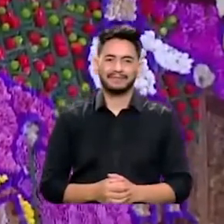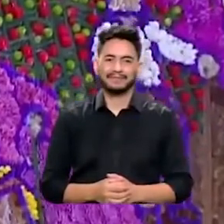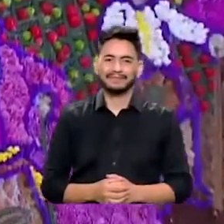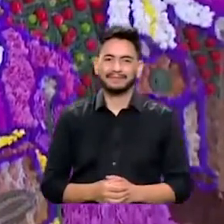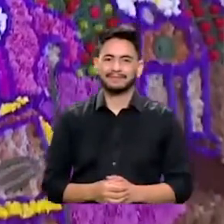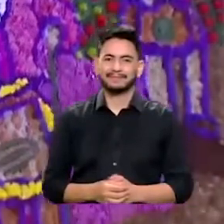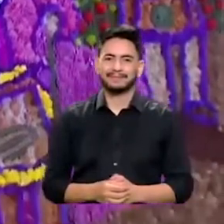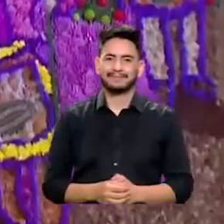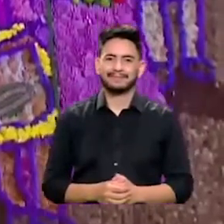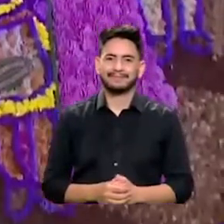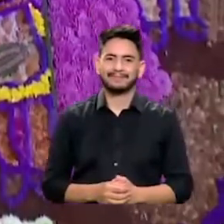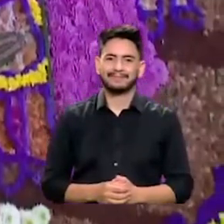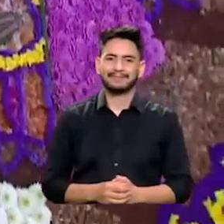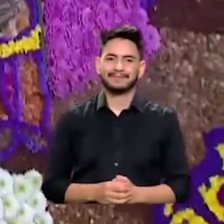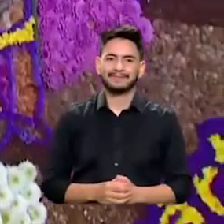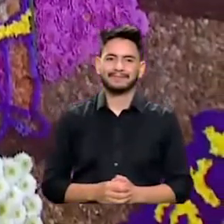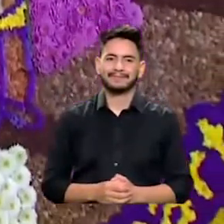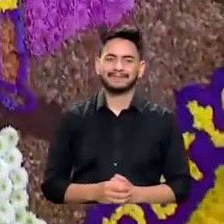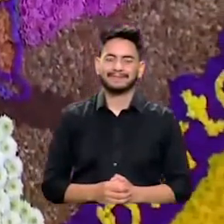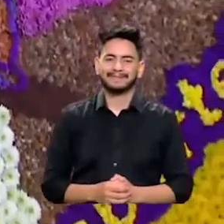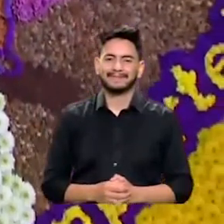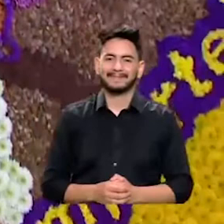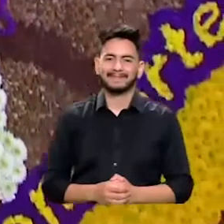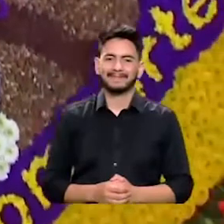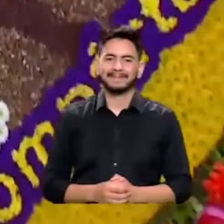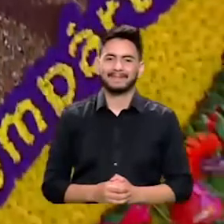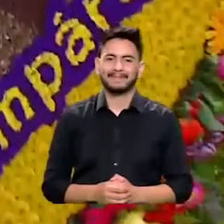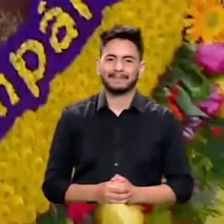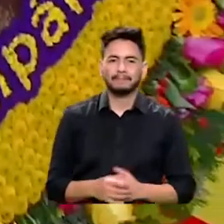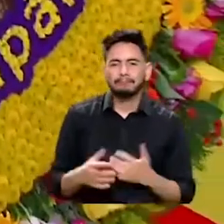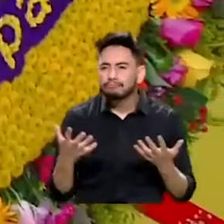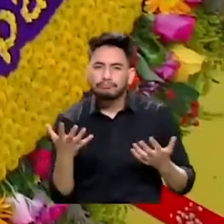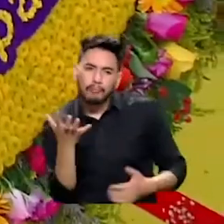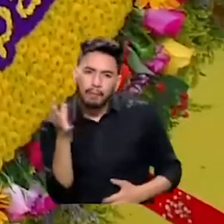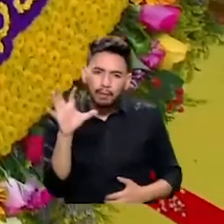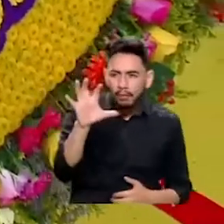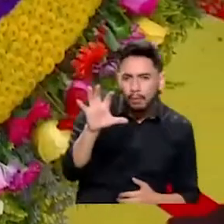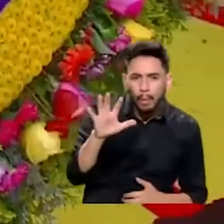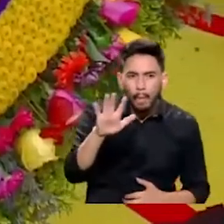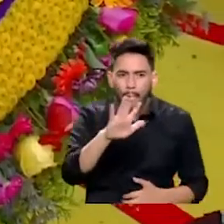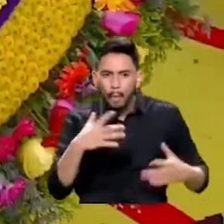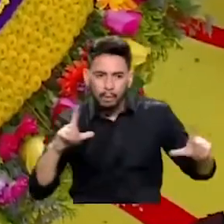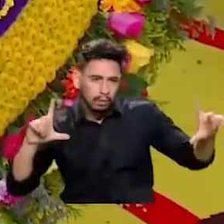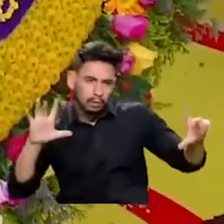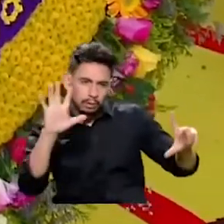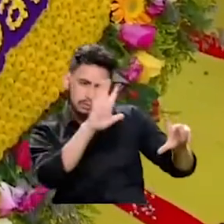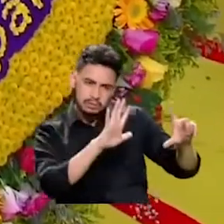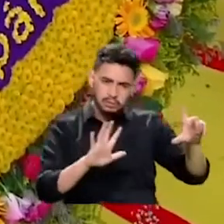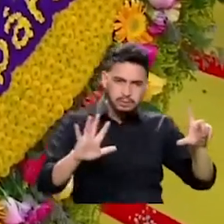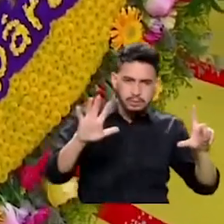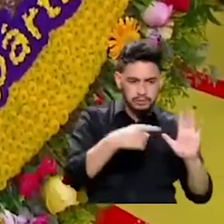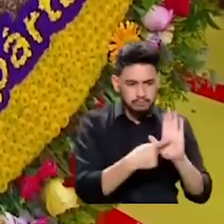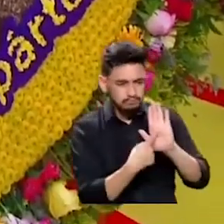Hay que buscar bien el lugar para poner ahí ese gallardete, y lo ha encontrado la secretaria de Cultura, y así podemos